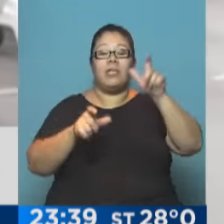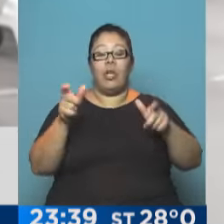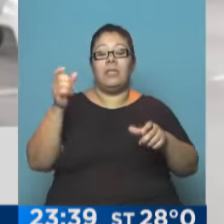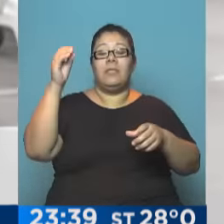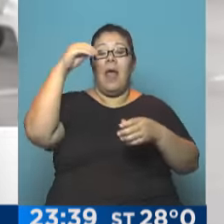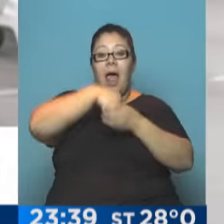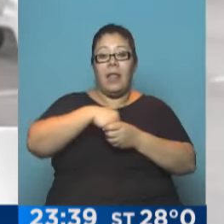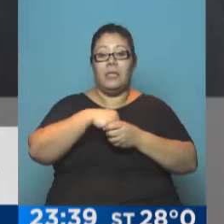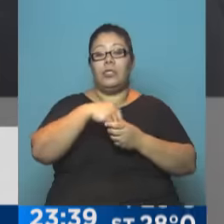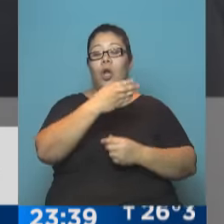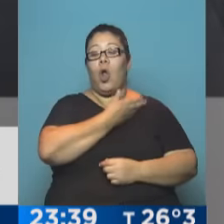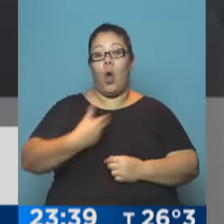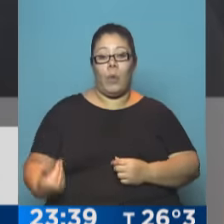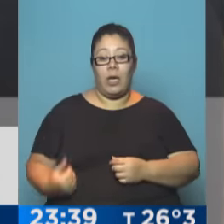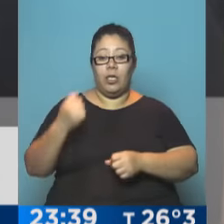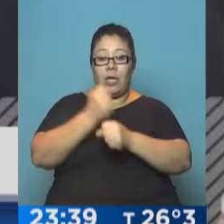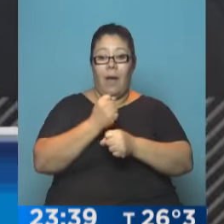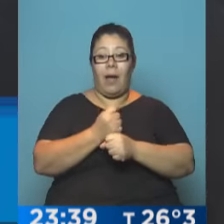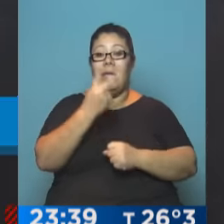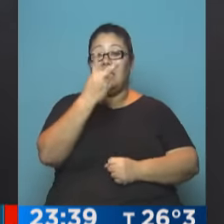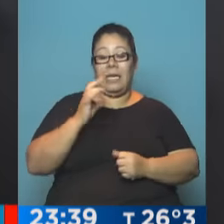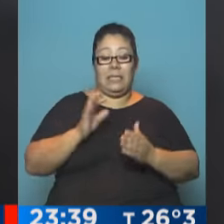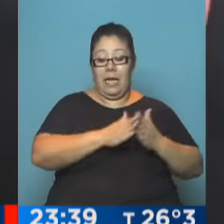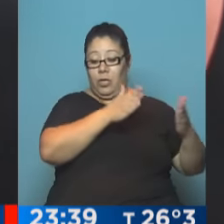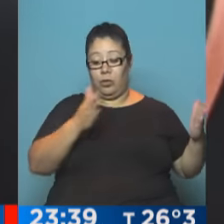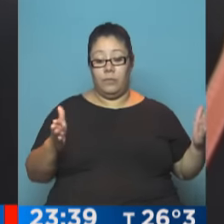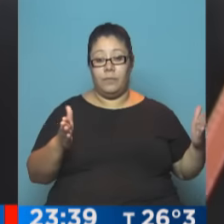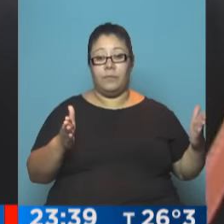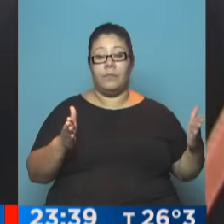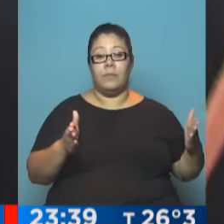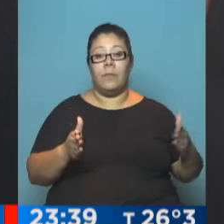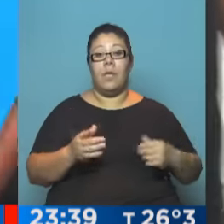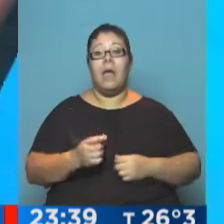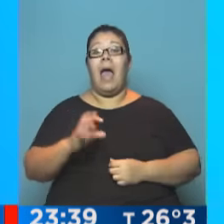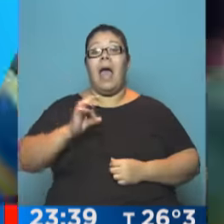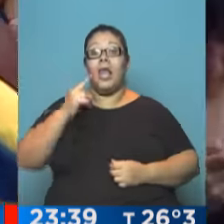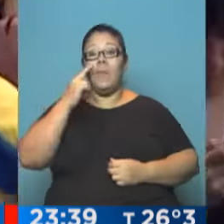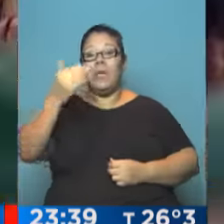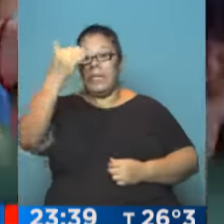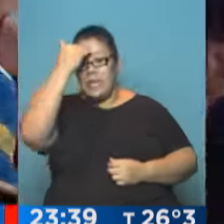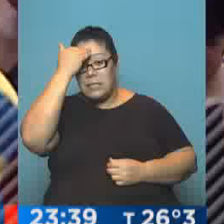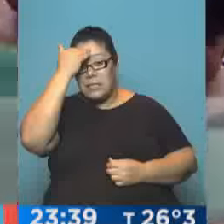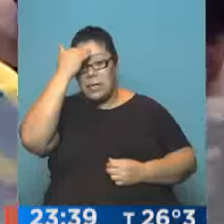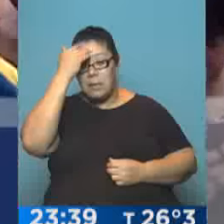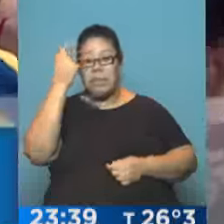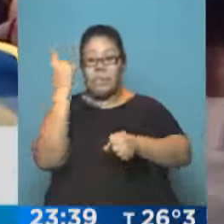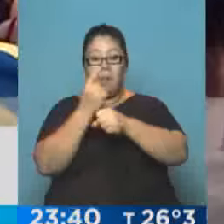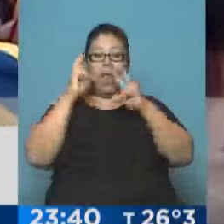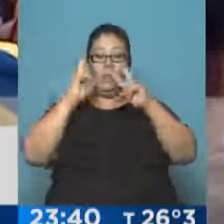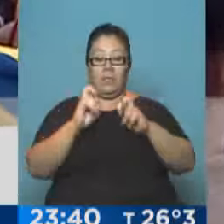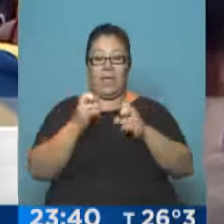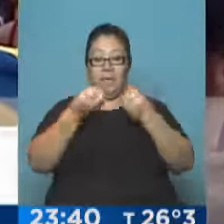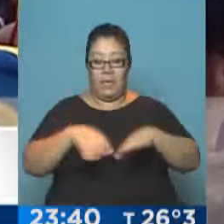los últimos 3 años. Tendrá prioridad la revisión de los ingresos en 2015. Paro y marcha